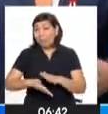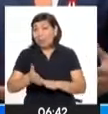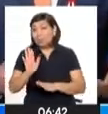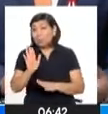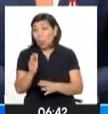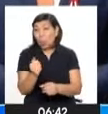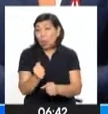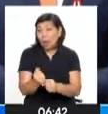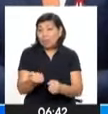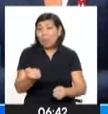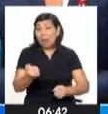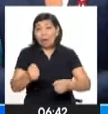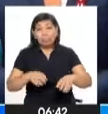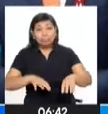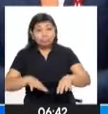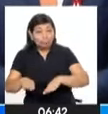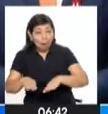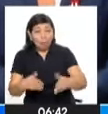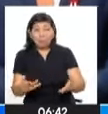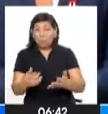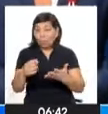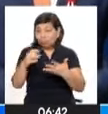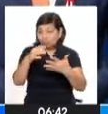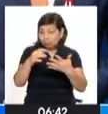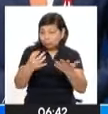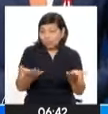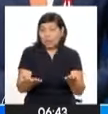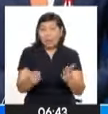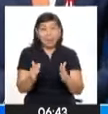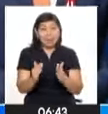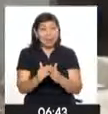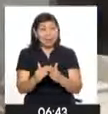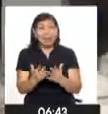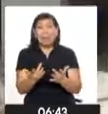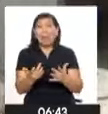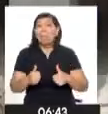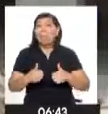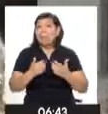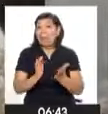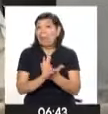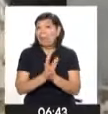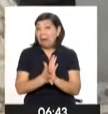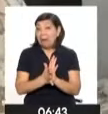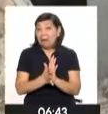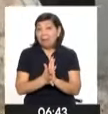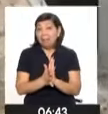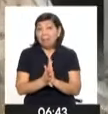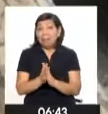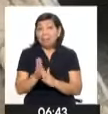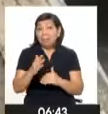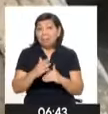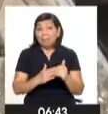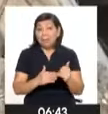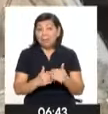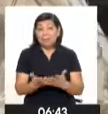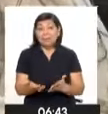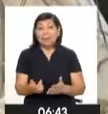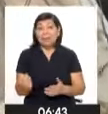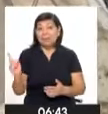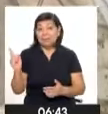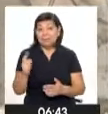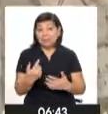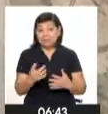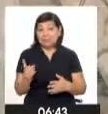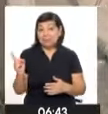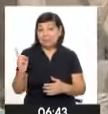tránsito vehicular, movimiento, y felizmente que esta vivienda estaba deshabitada, parece una vivienda en construcción. Están llegando las